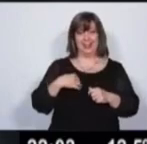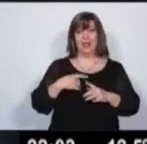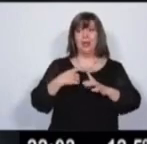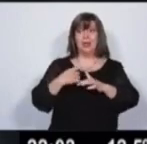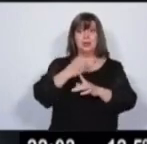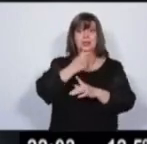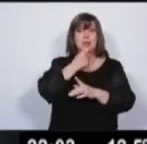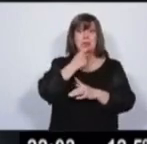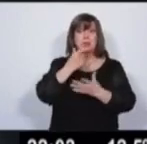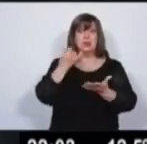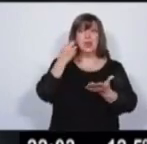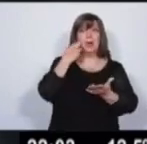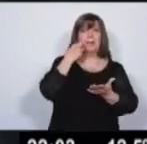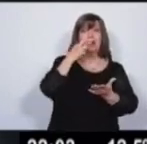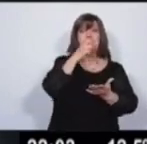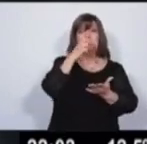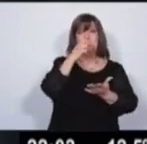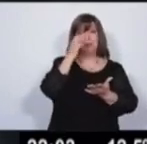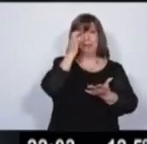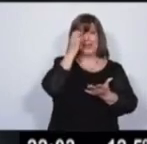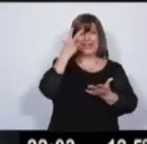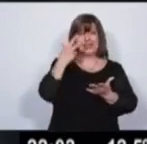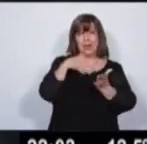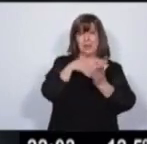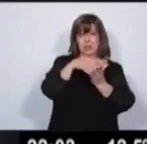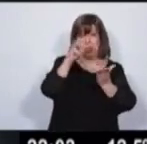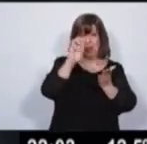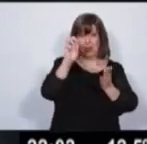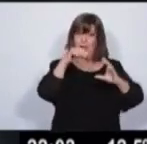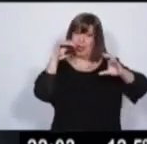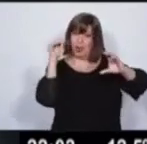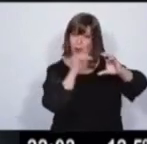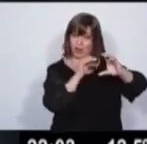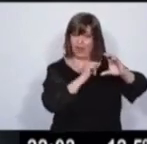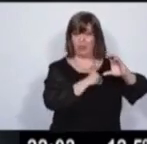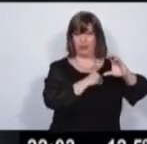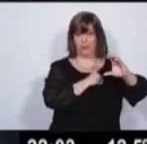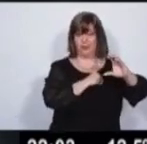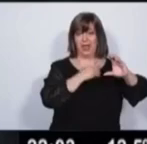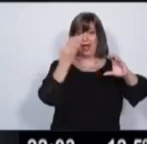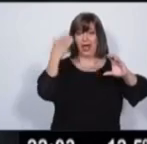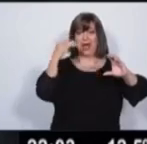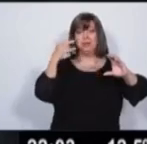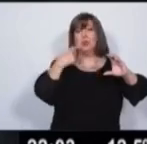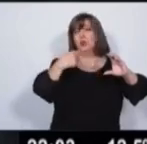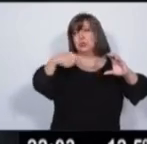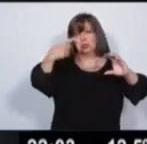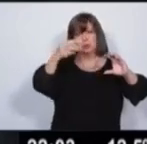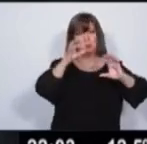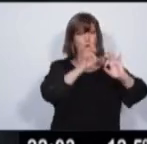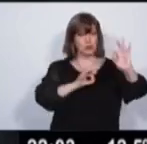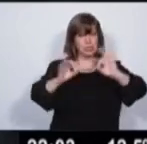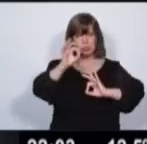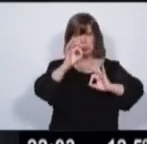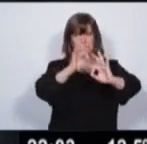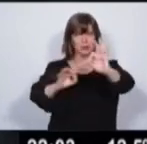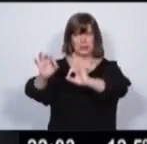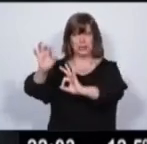los mil veintitrés millones de dólares que tenemos disponibles hay un banco de proyectos para